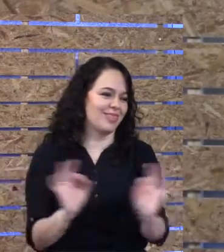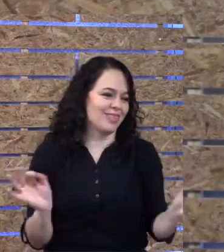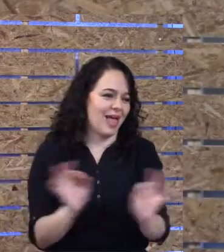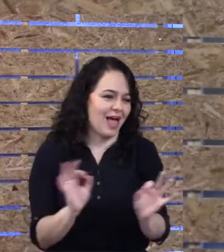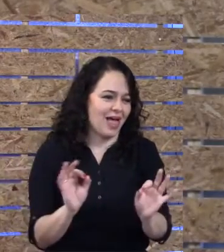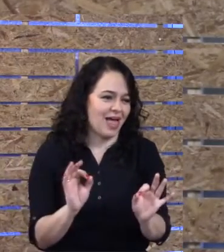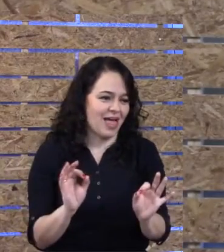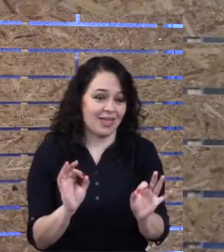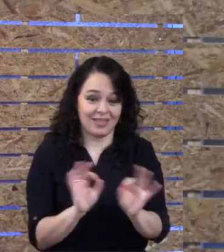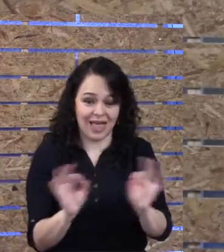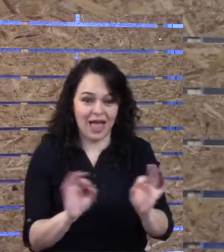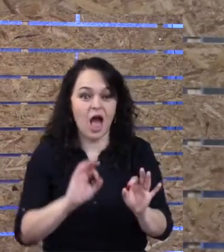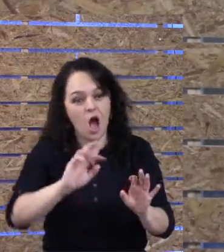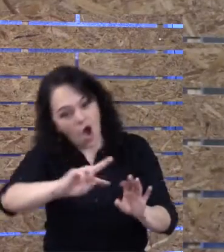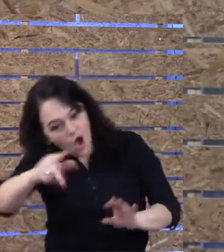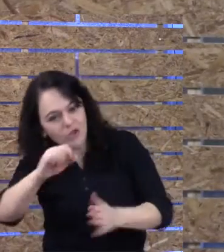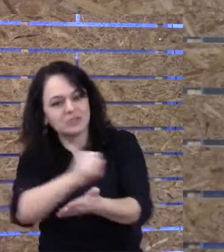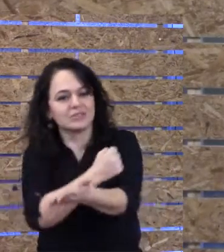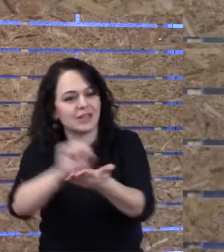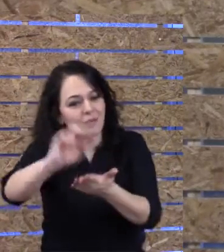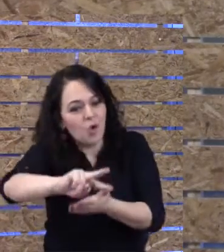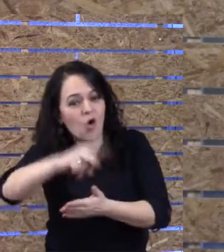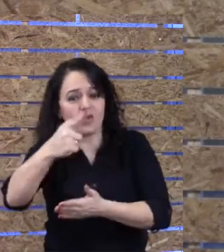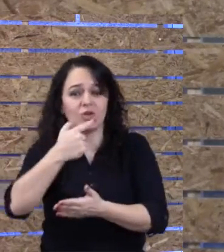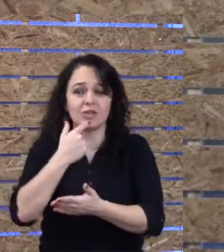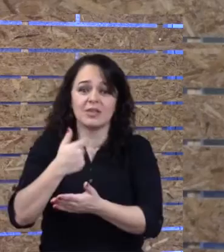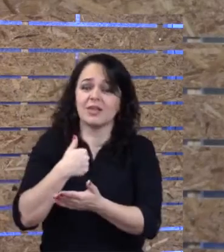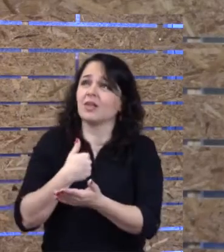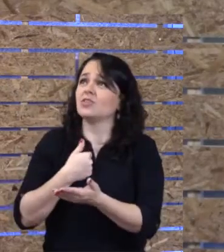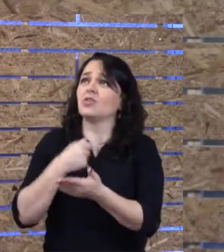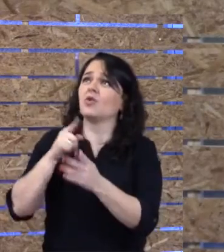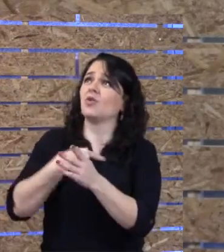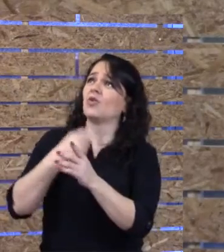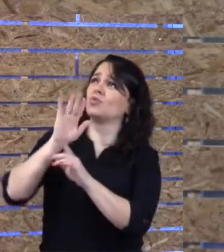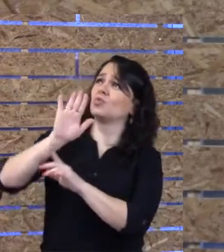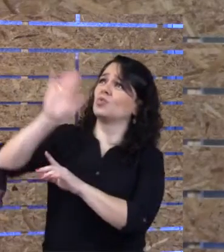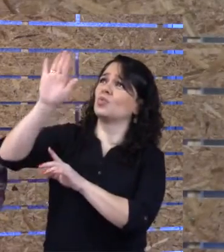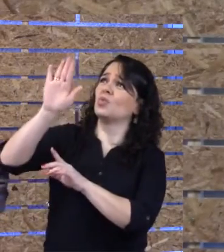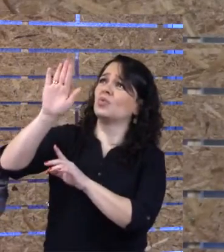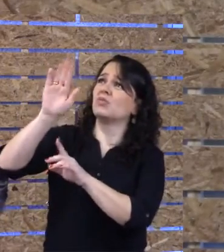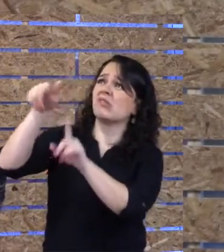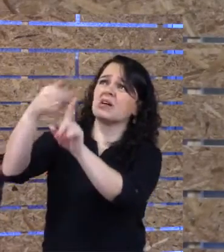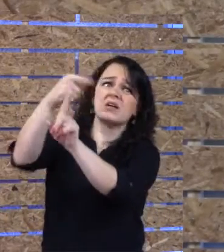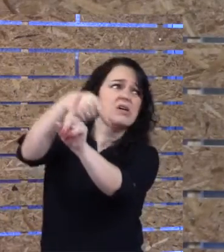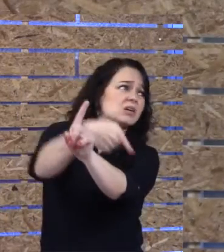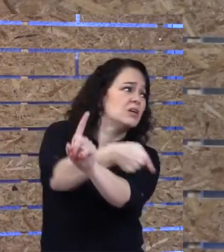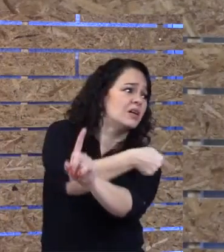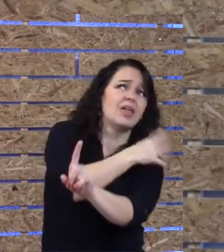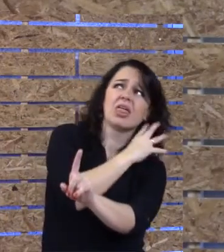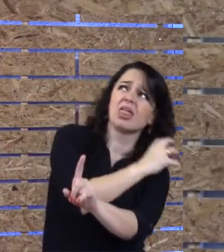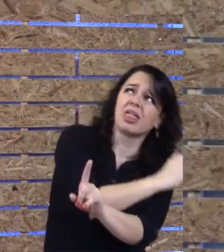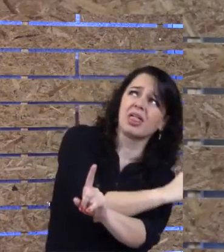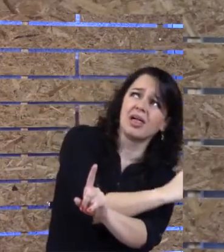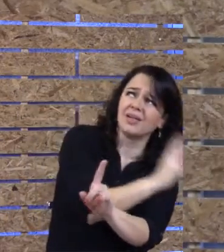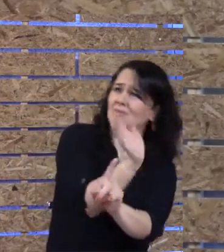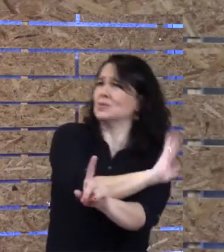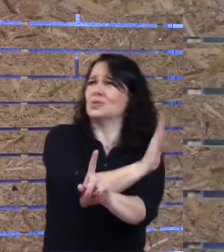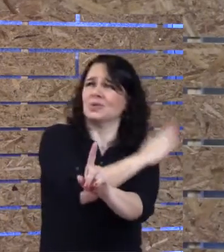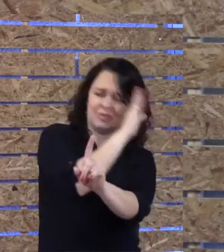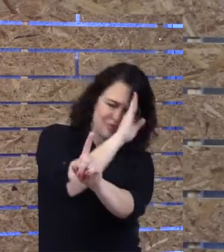Fuera de ti, dice otro salmo, nada deseo en la tierra. ¿Nada te hace falta?